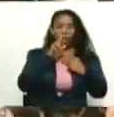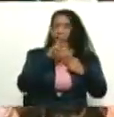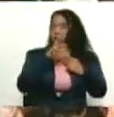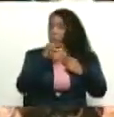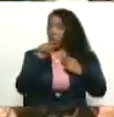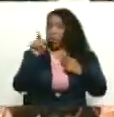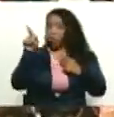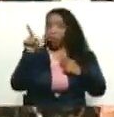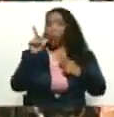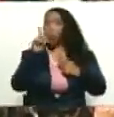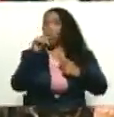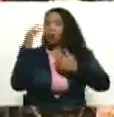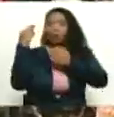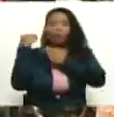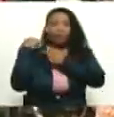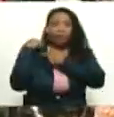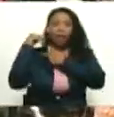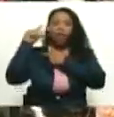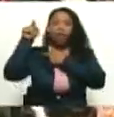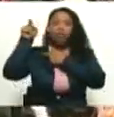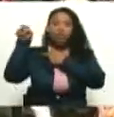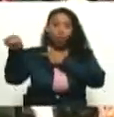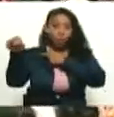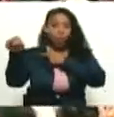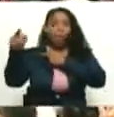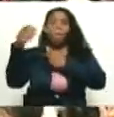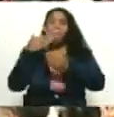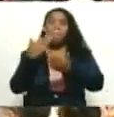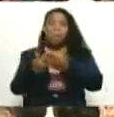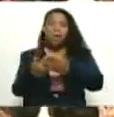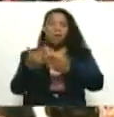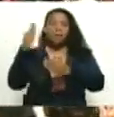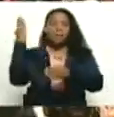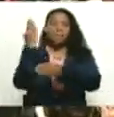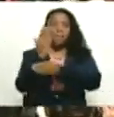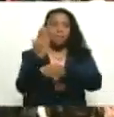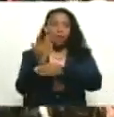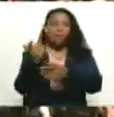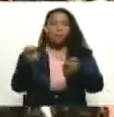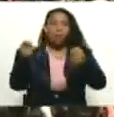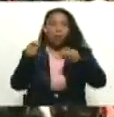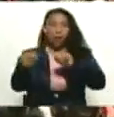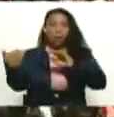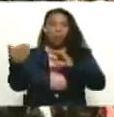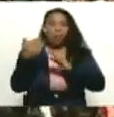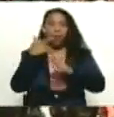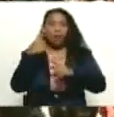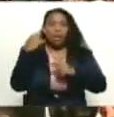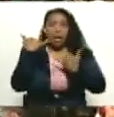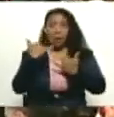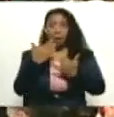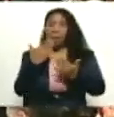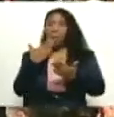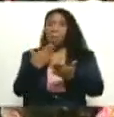Eres un irresponsable que pediste sanciones, bloqueos, invasiones. Y ahora vienes a pedir el voto con la cara bien